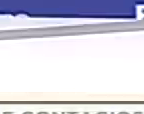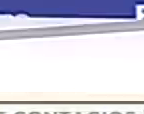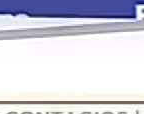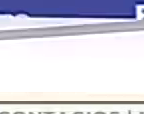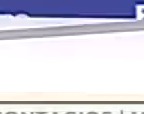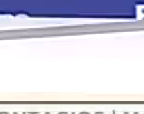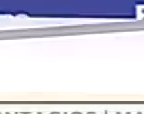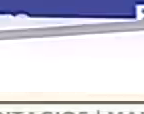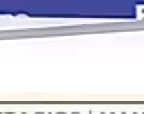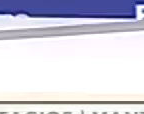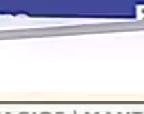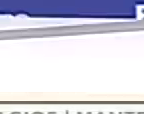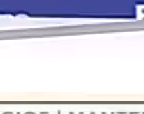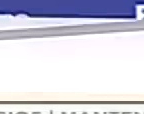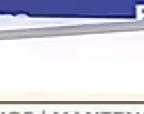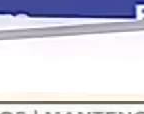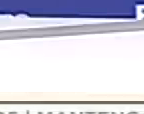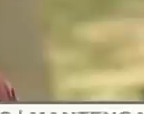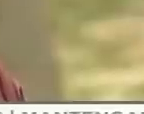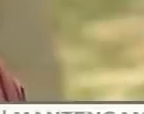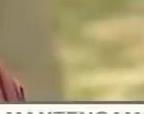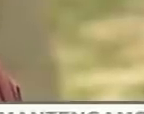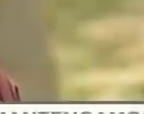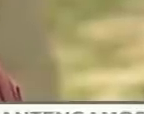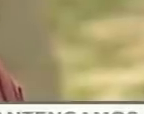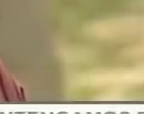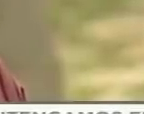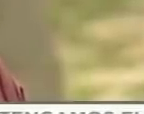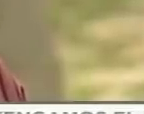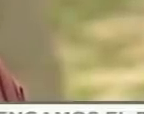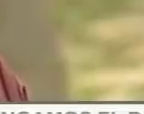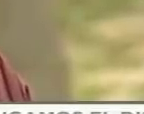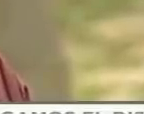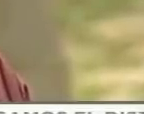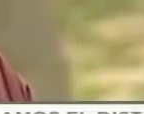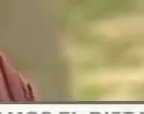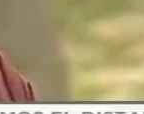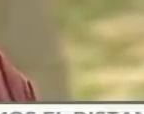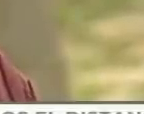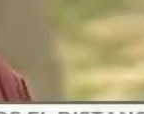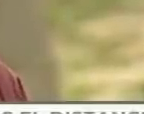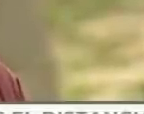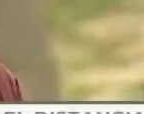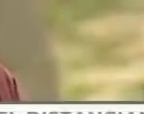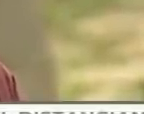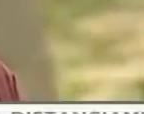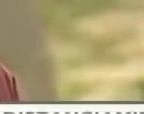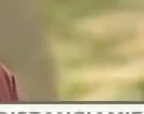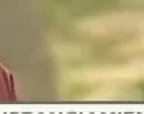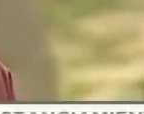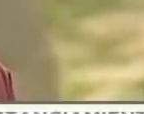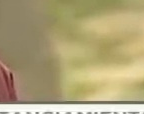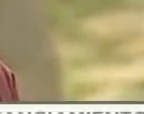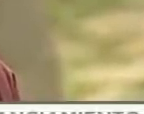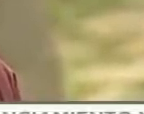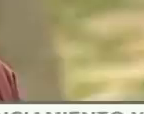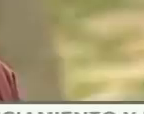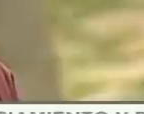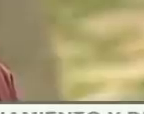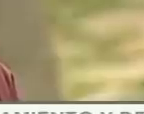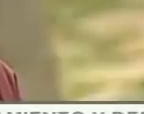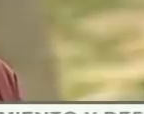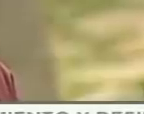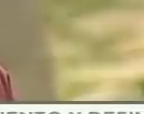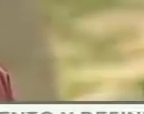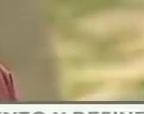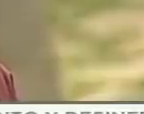Poder Popular para la Cultura. He invitado al periodista Ernesto Villegas, no al